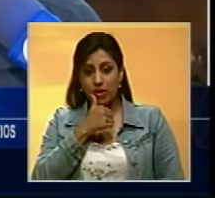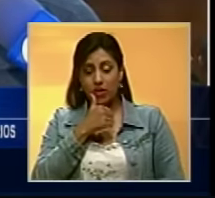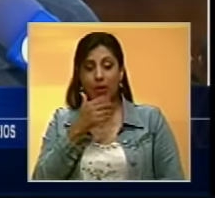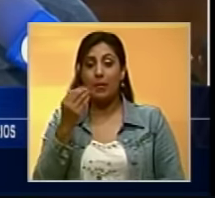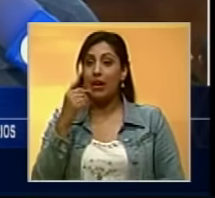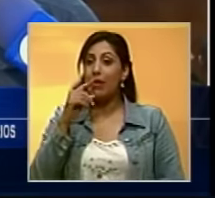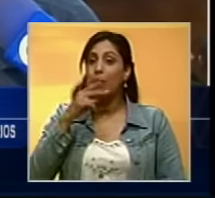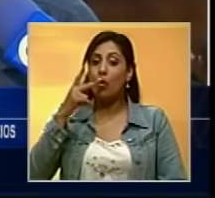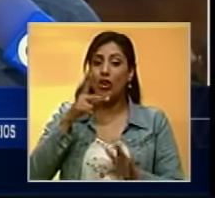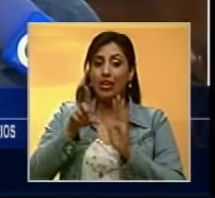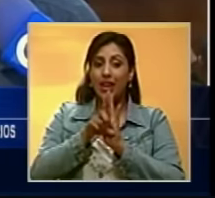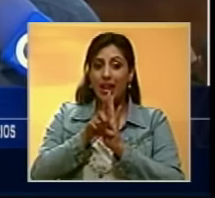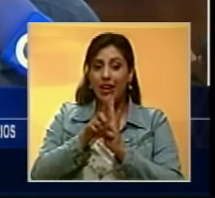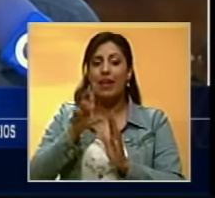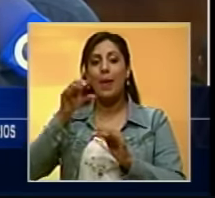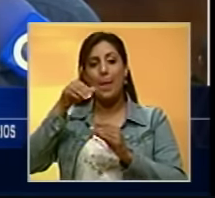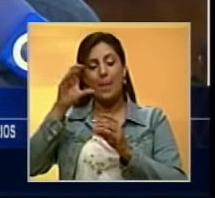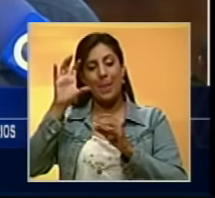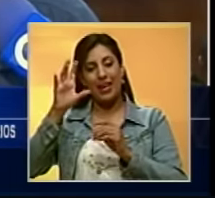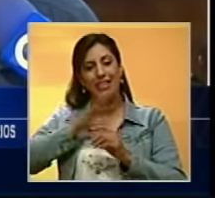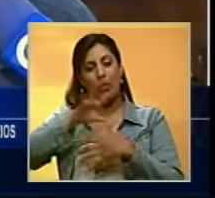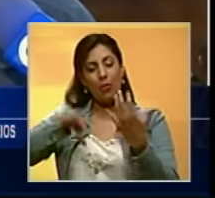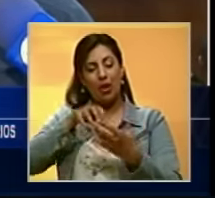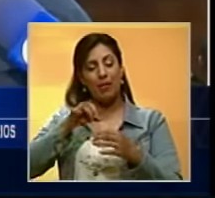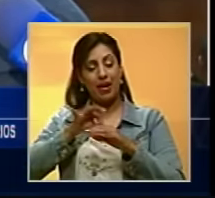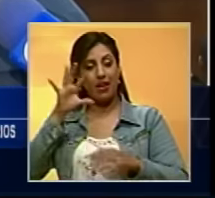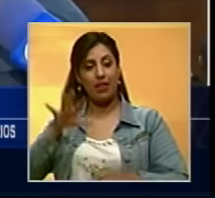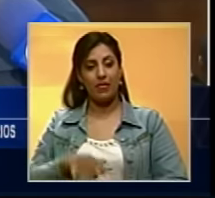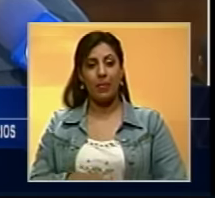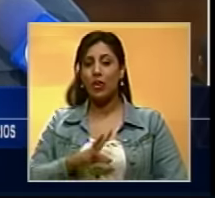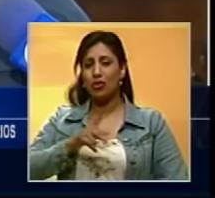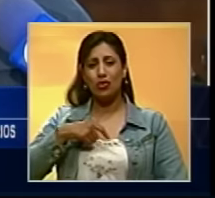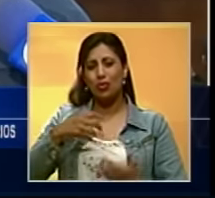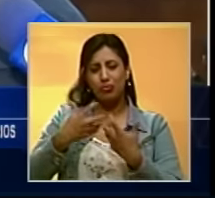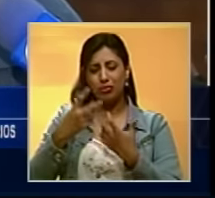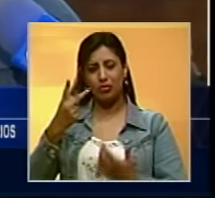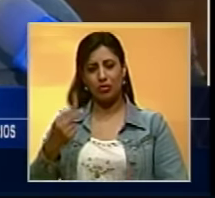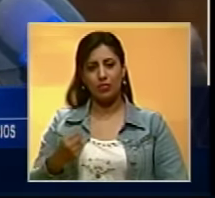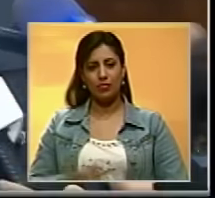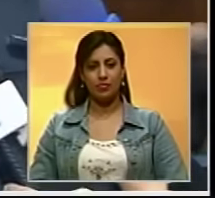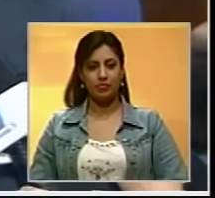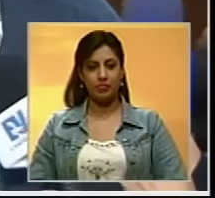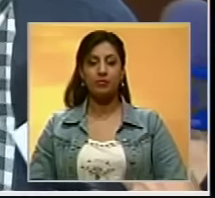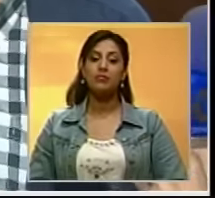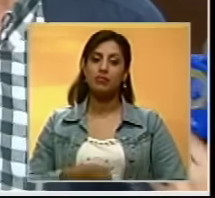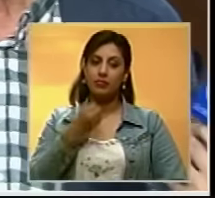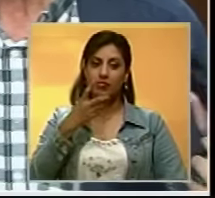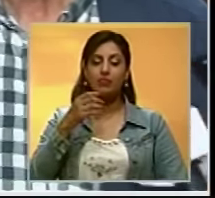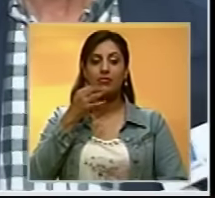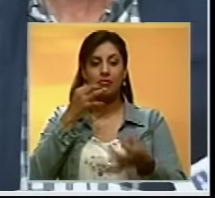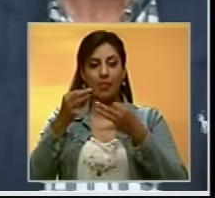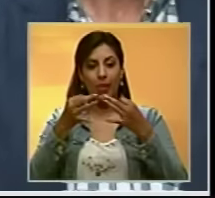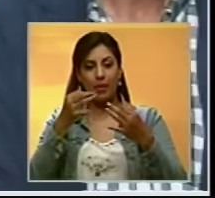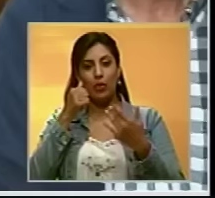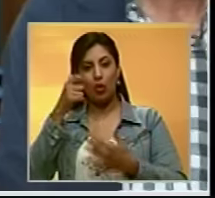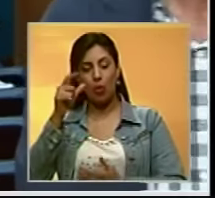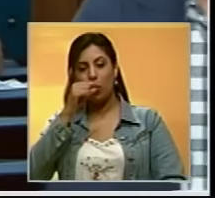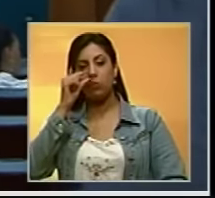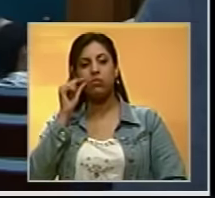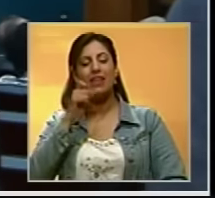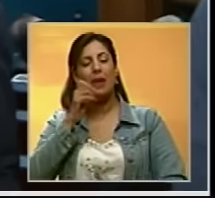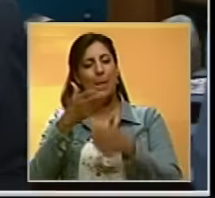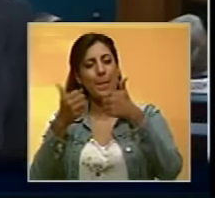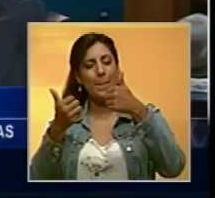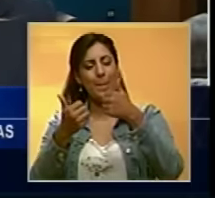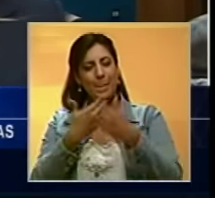solías políticas electorales del país entra en una crisis sumamente grave que no queremos que ocurra bien estas fueron las declaraciones de Alfredo Padilla